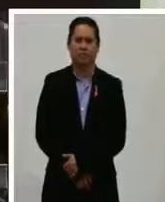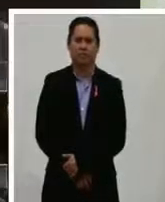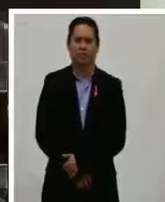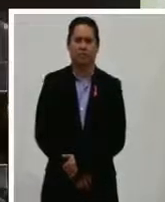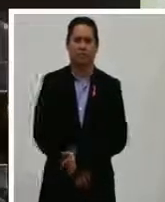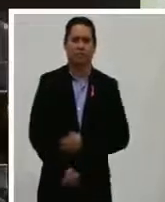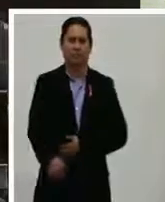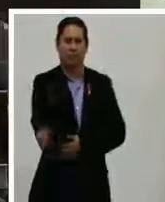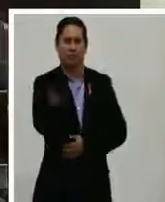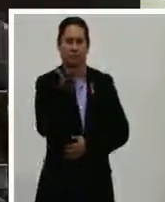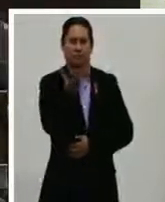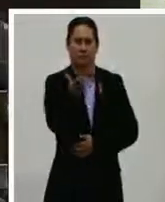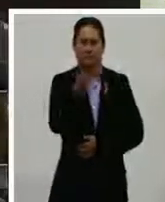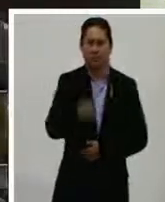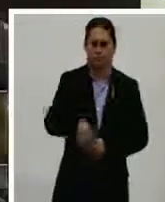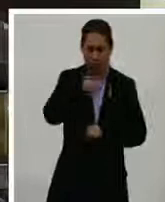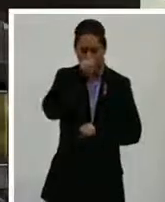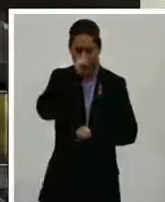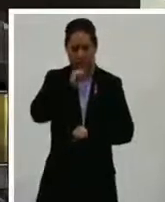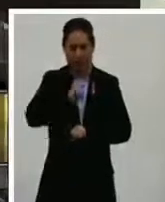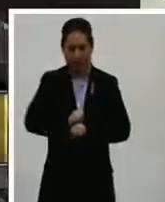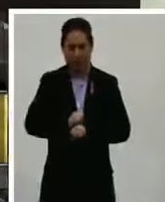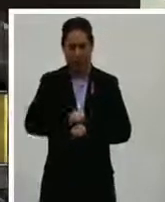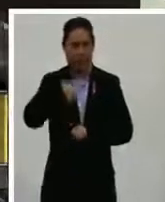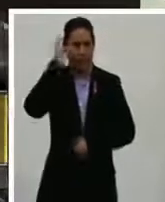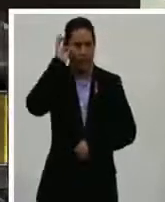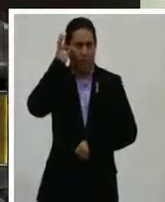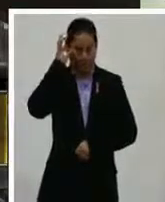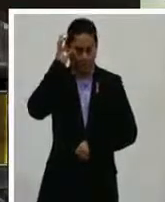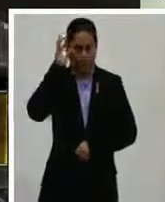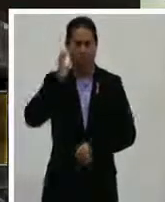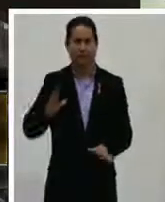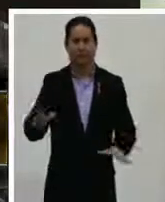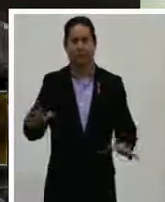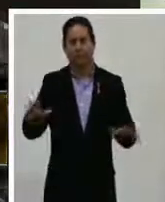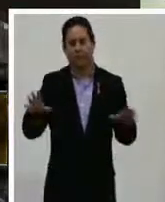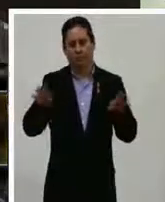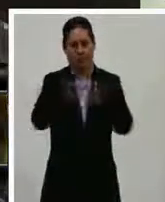solicitó a la secretaria cierra el sistema electrónico